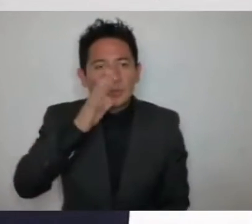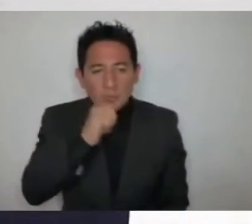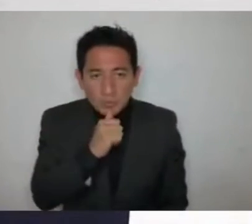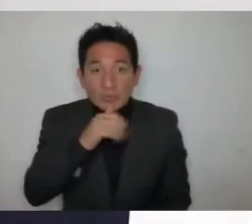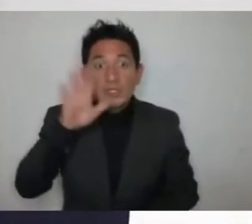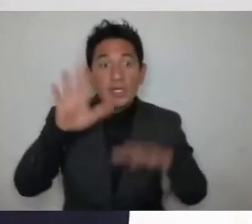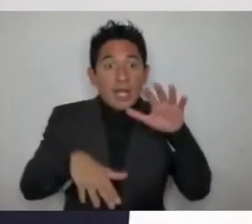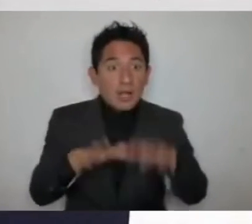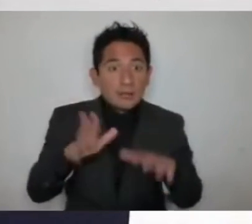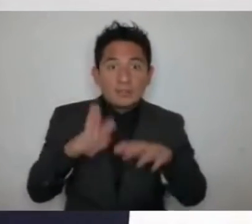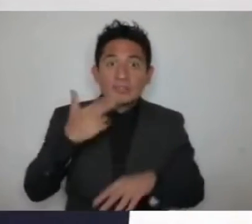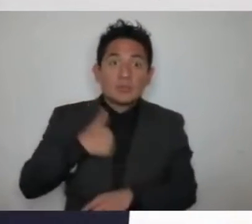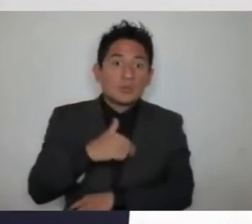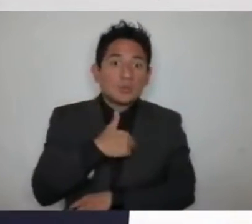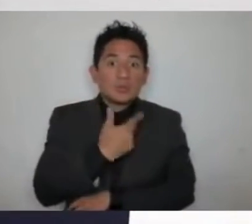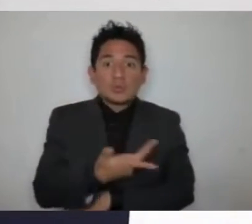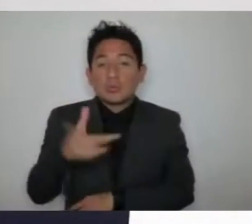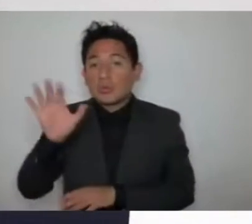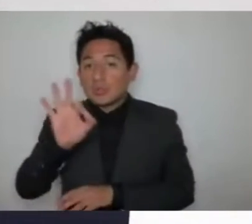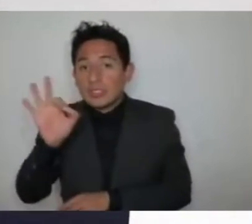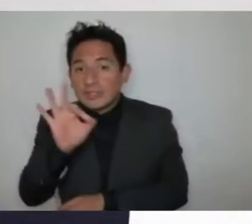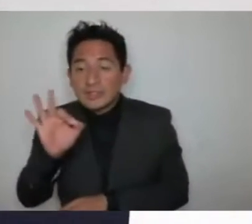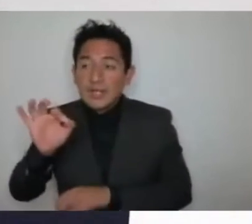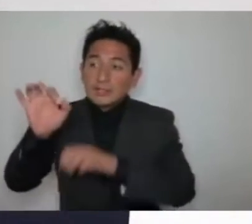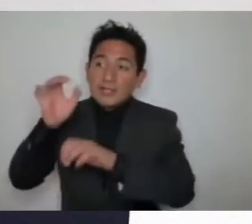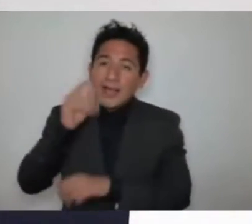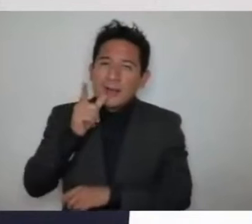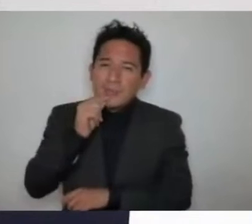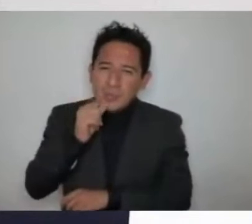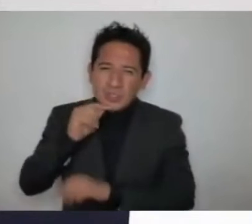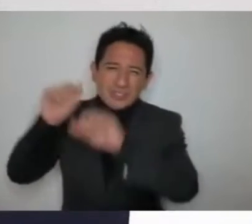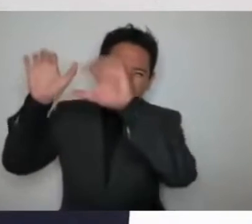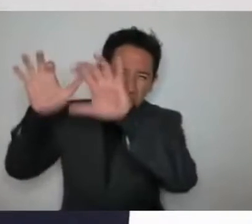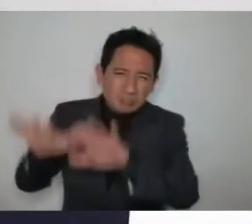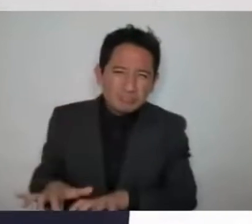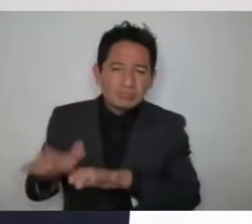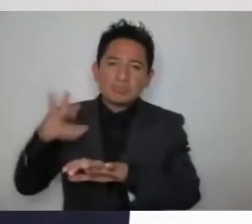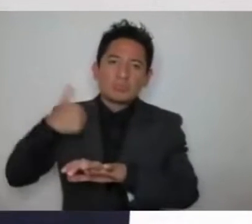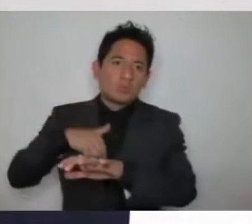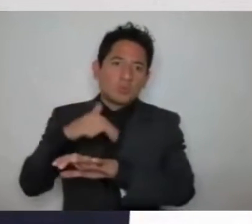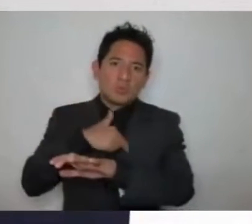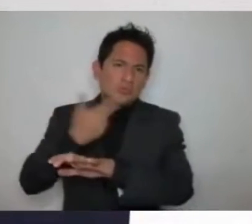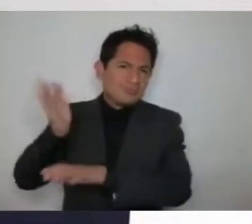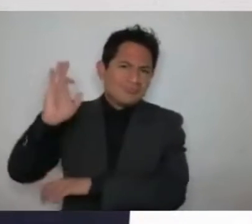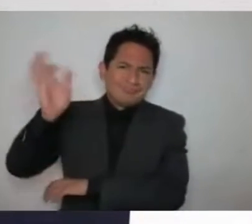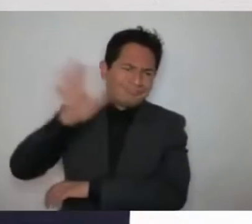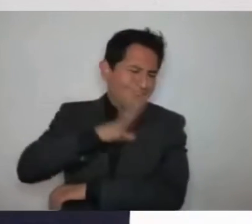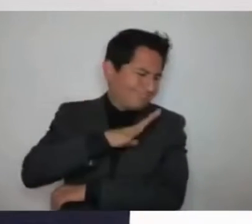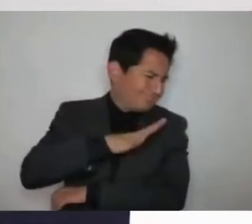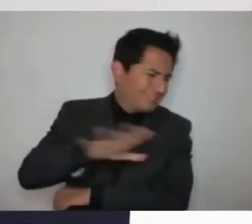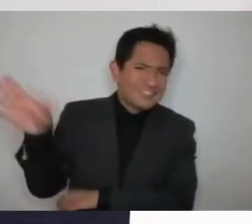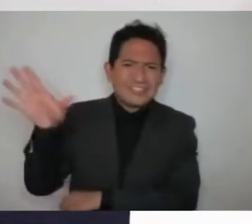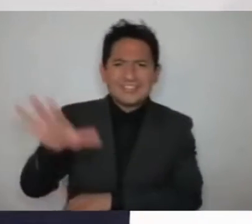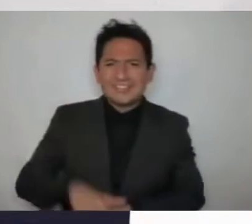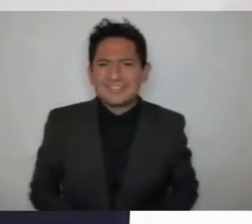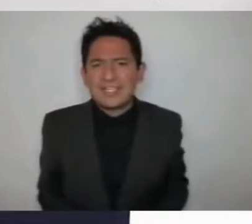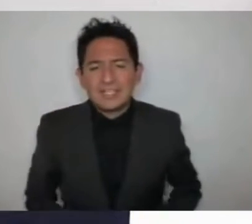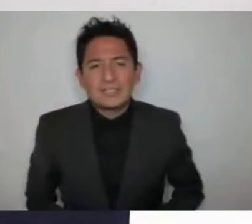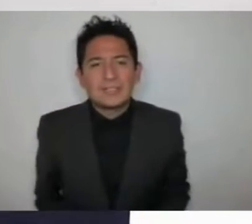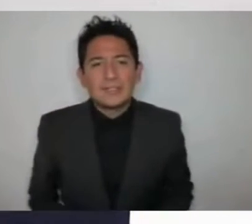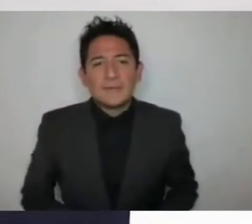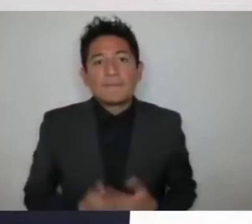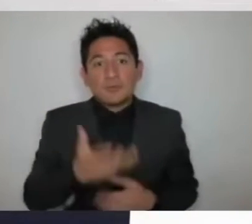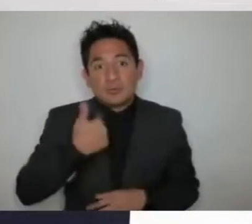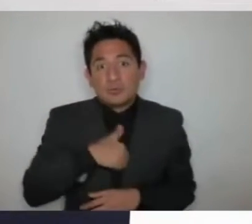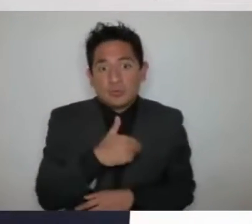completo fiabilidad al informe policial homologado y con eso hemos visto varios casos que que han llevado personas defensoras de este instituto que ha